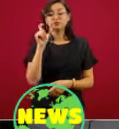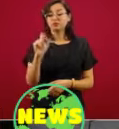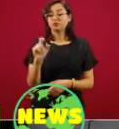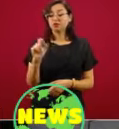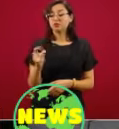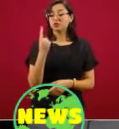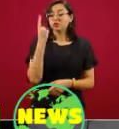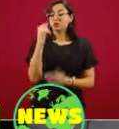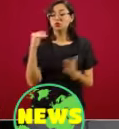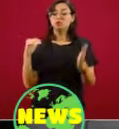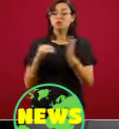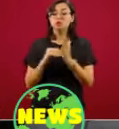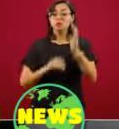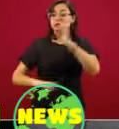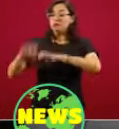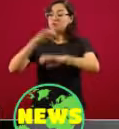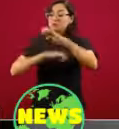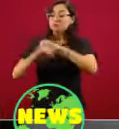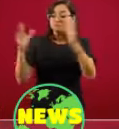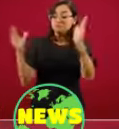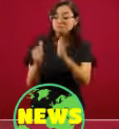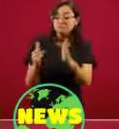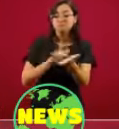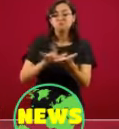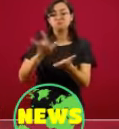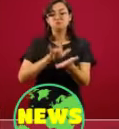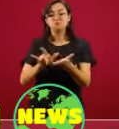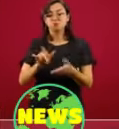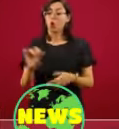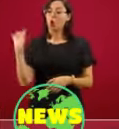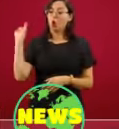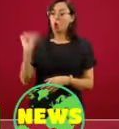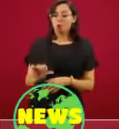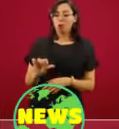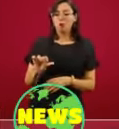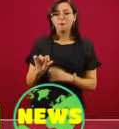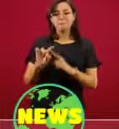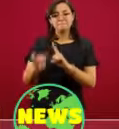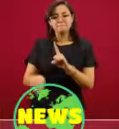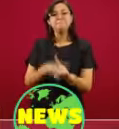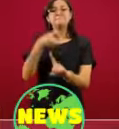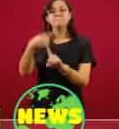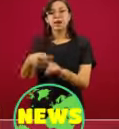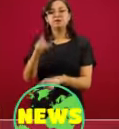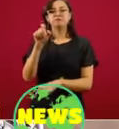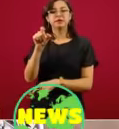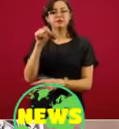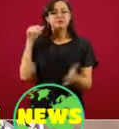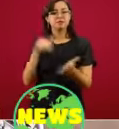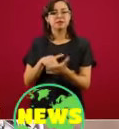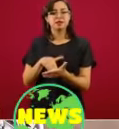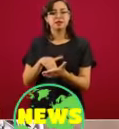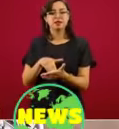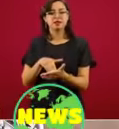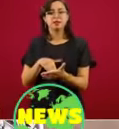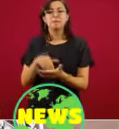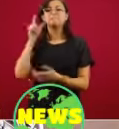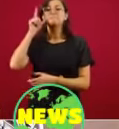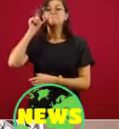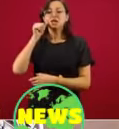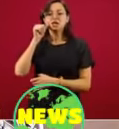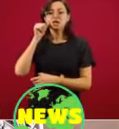21,000 pequeñas empresas, hoy van a recibir otras 20,000,